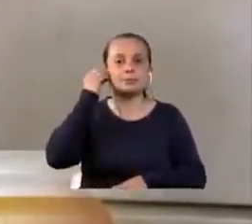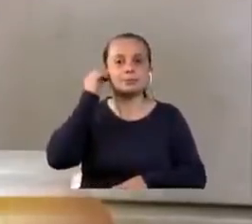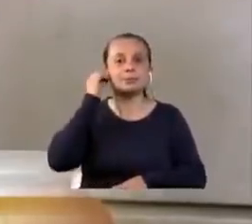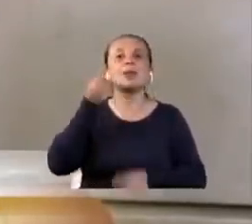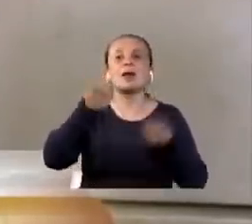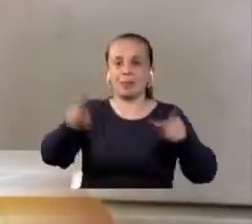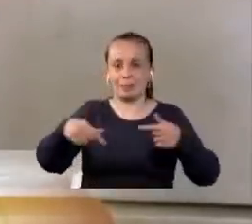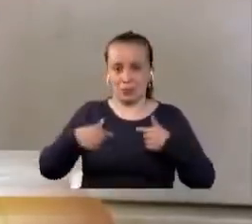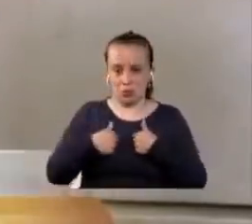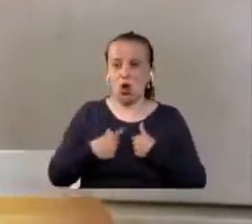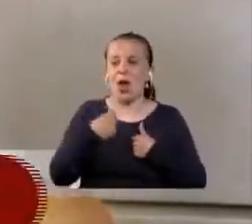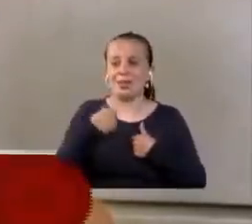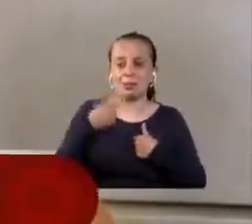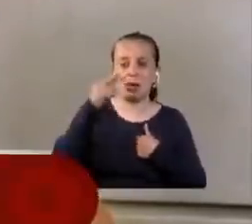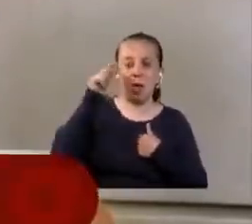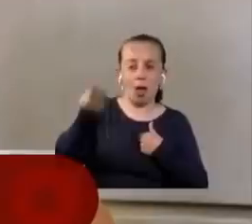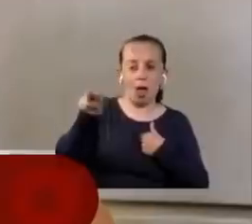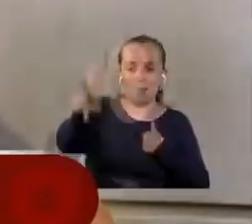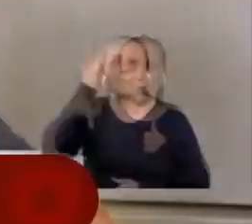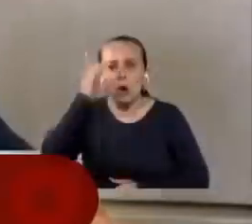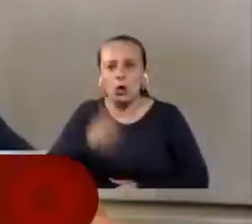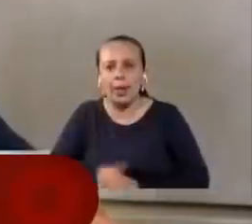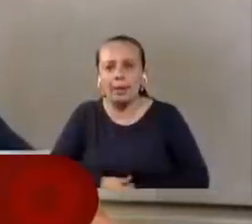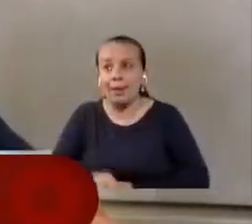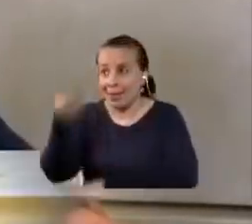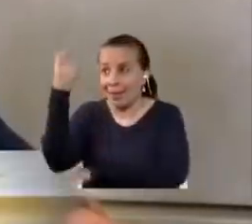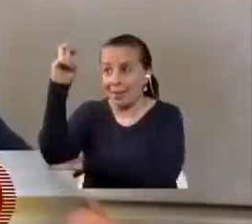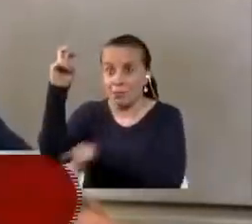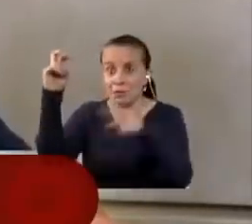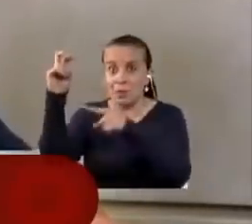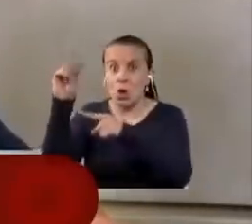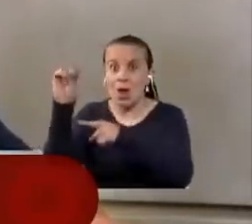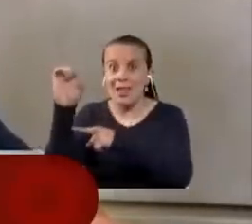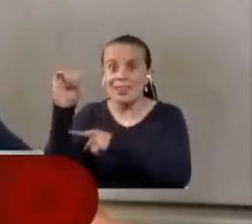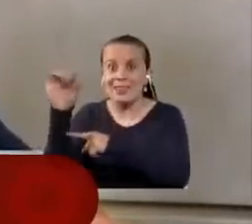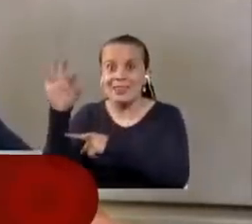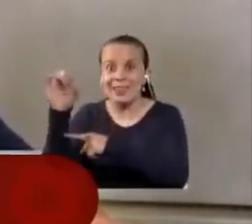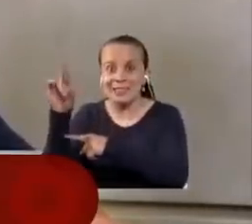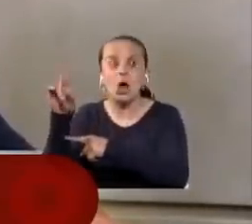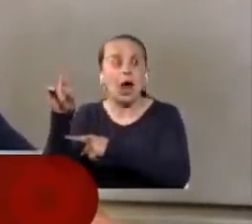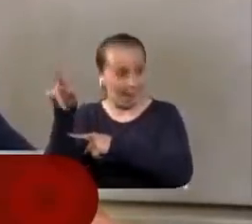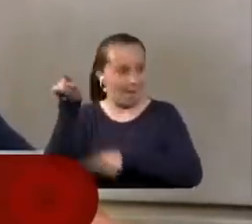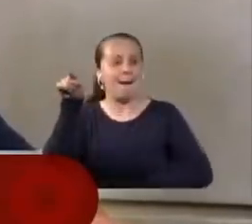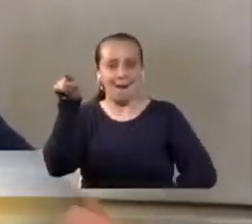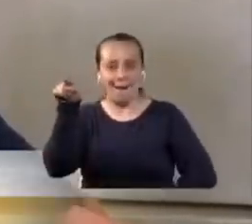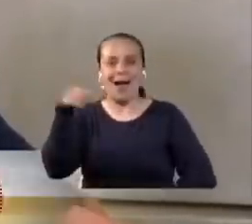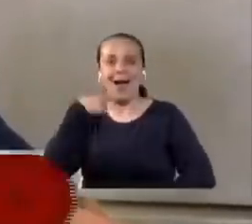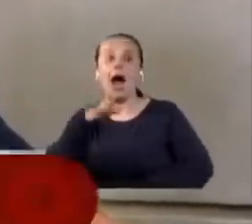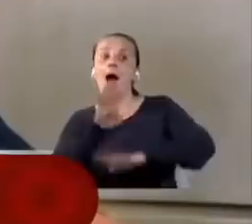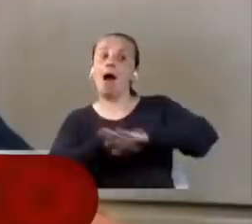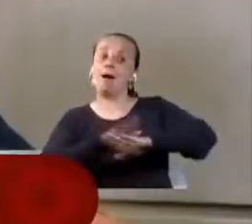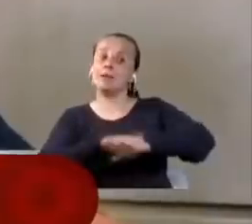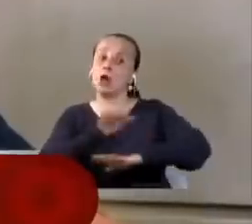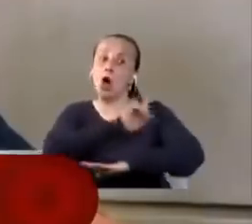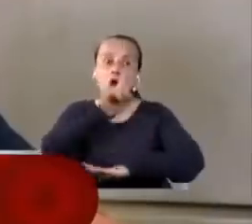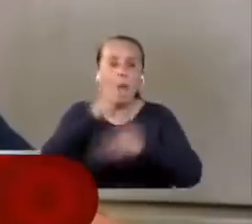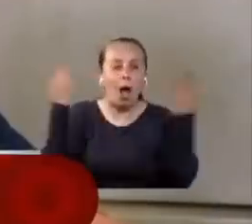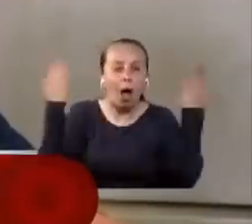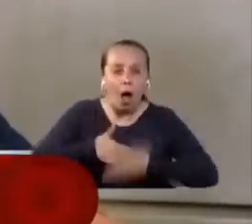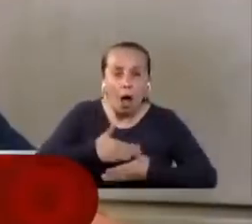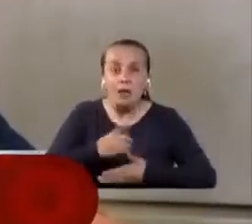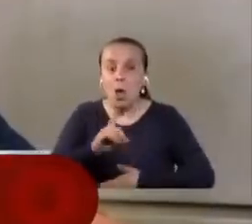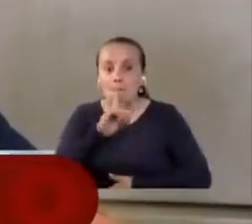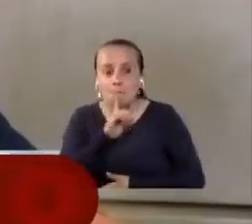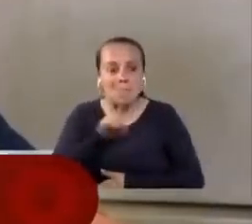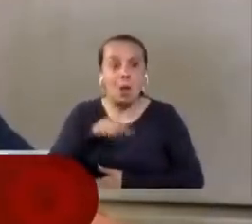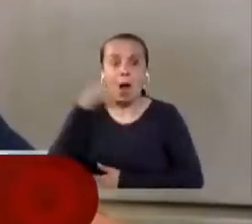fiscal Martínez sonaba la plata de Odebrecht. Néstor Humberto Martínez fue el que garantizó que no se supiera en